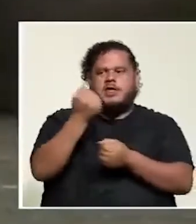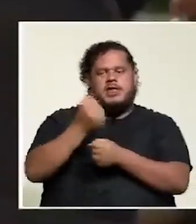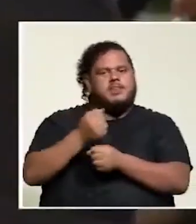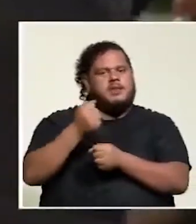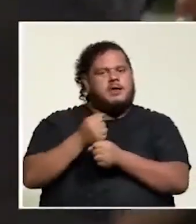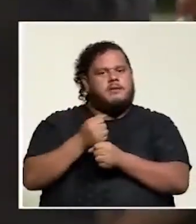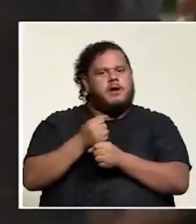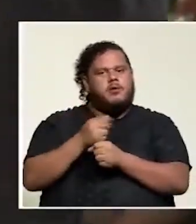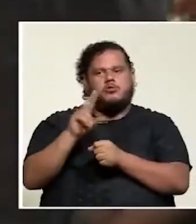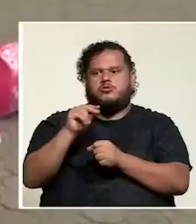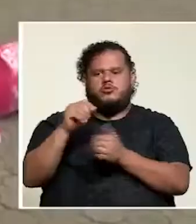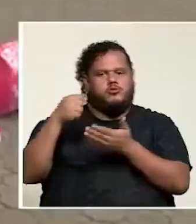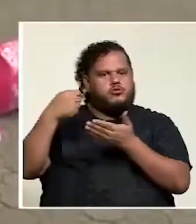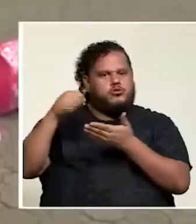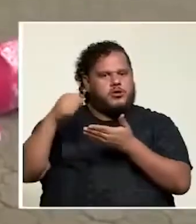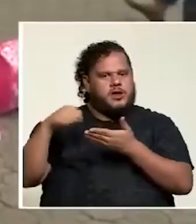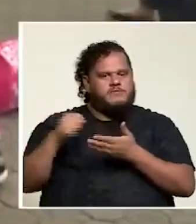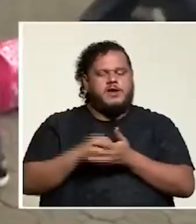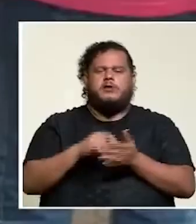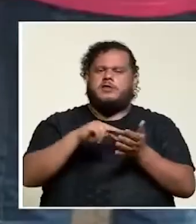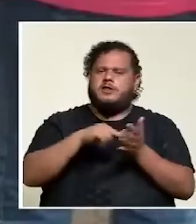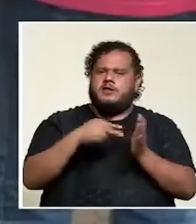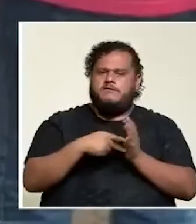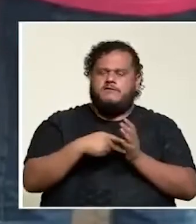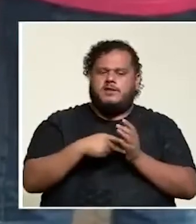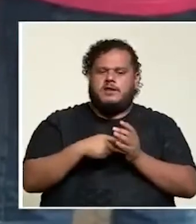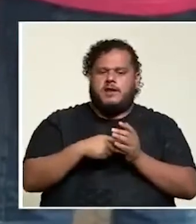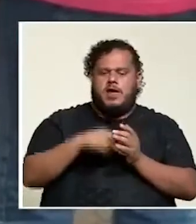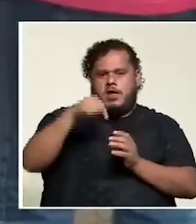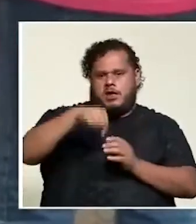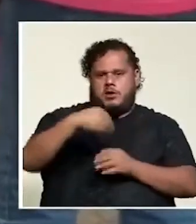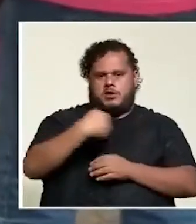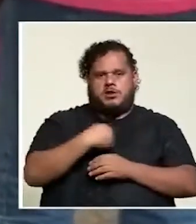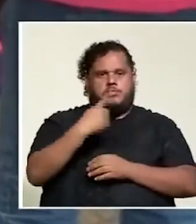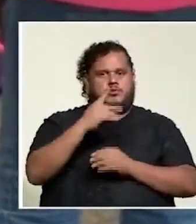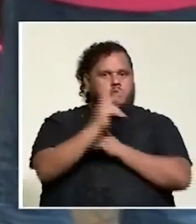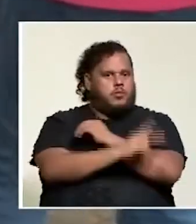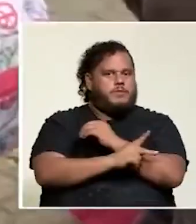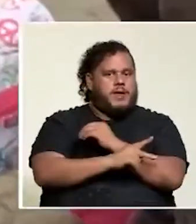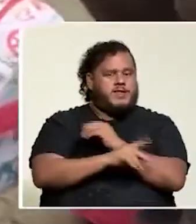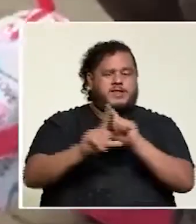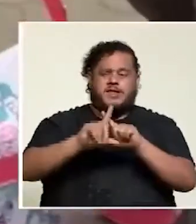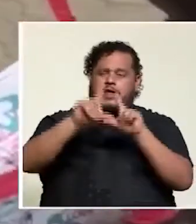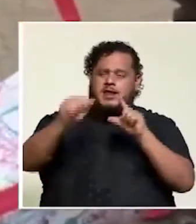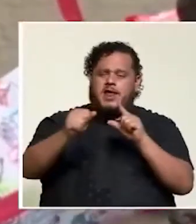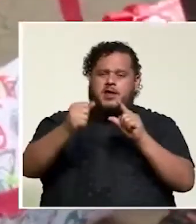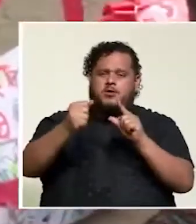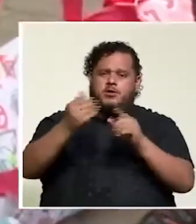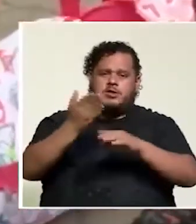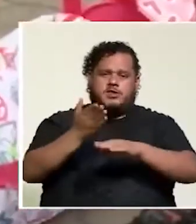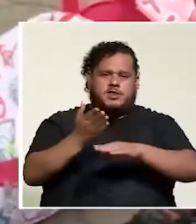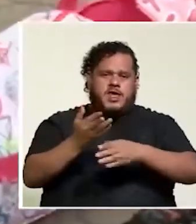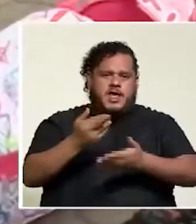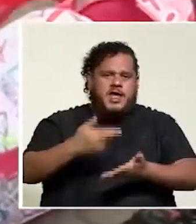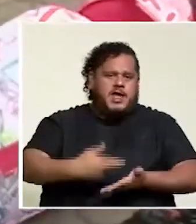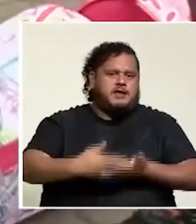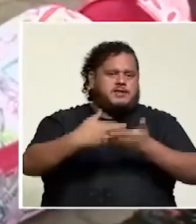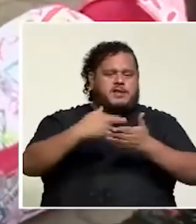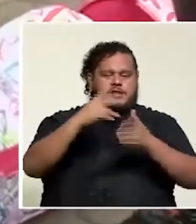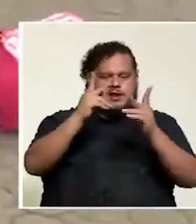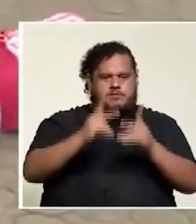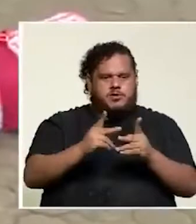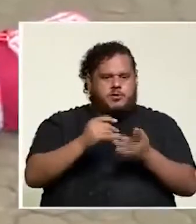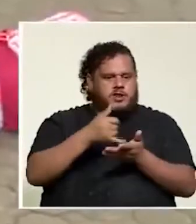ocupaciones no calificadas. Es decir, que hoy tenemos un país que, lejos de rescatar a las personas más débiles y